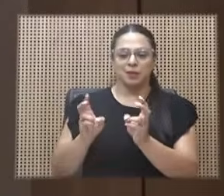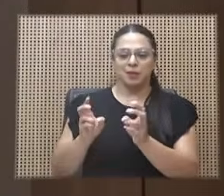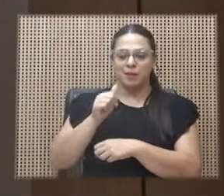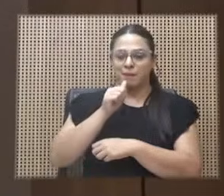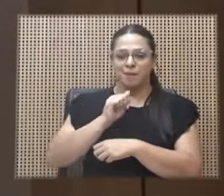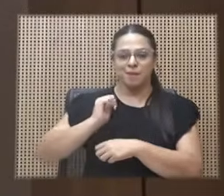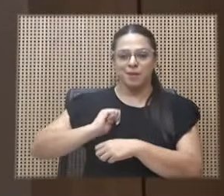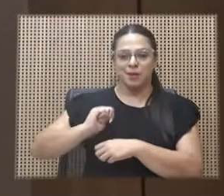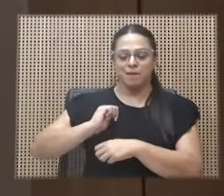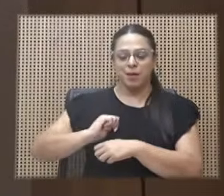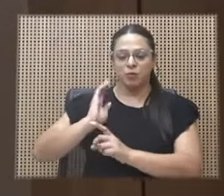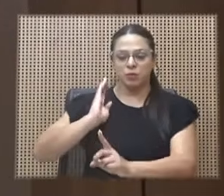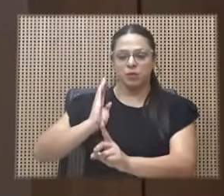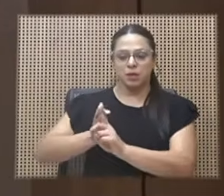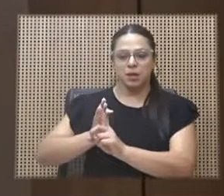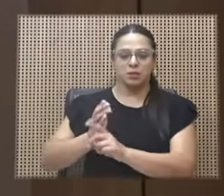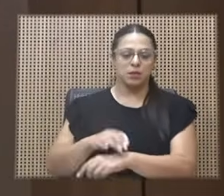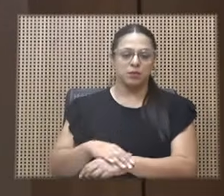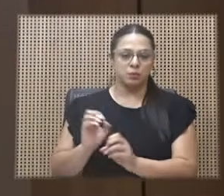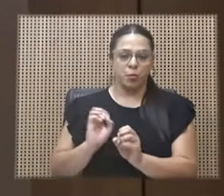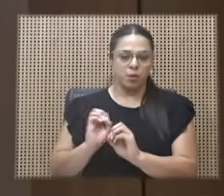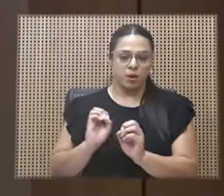ni indirectamente.